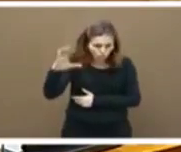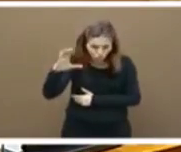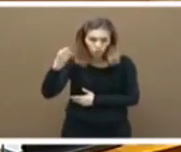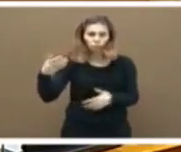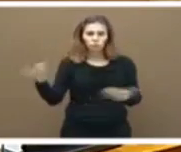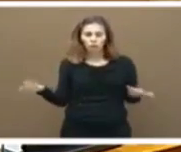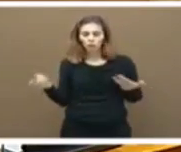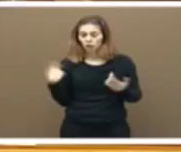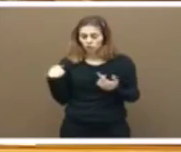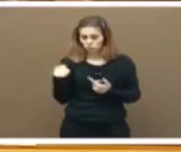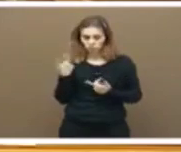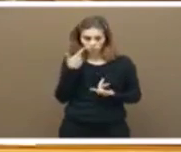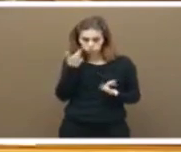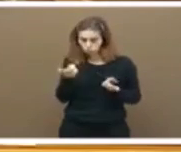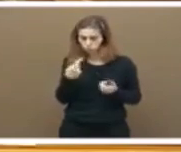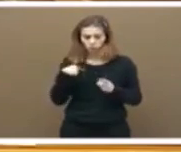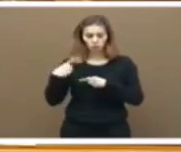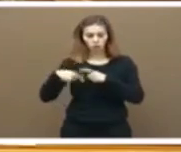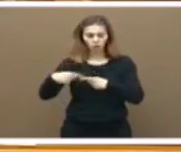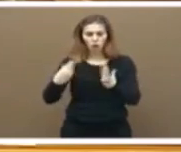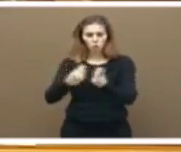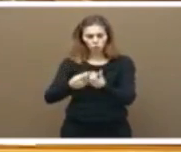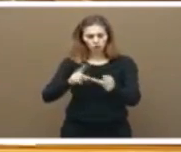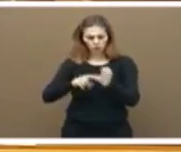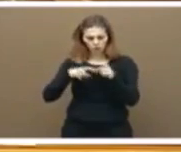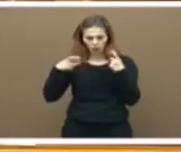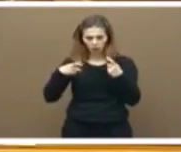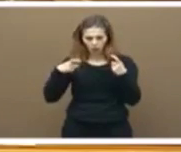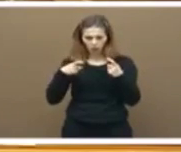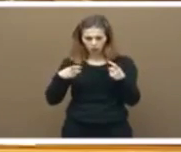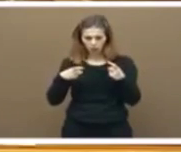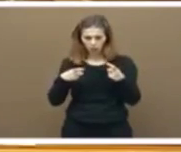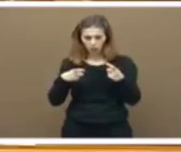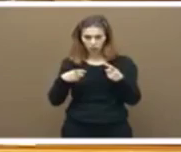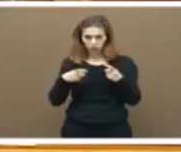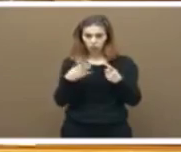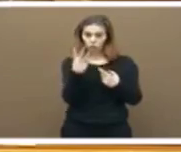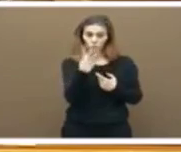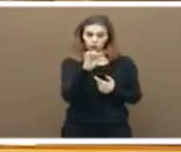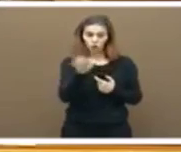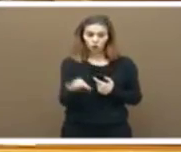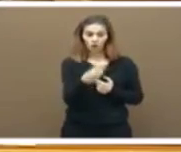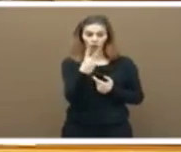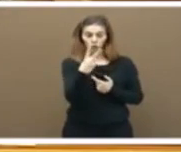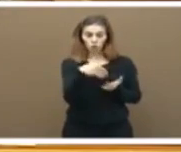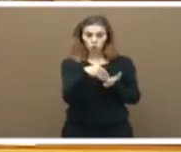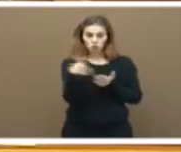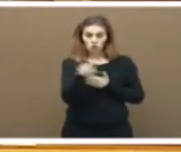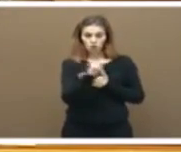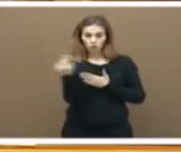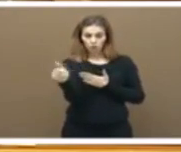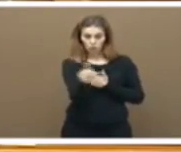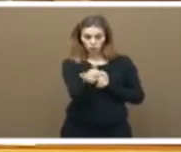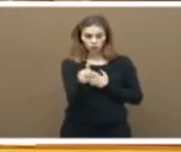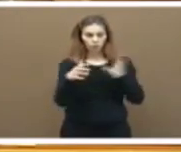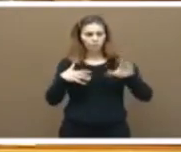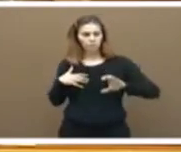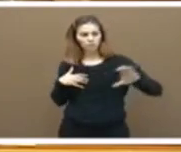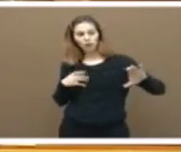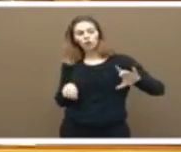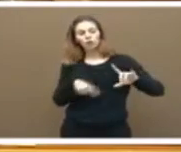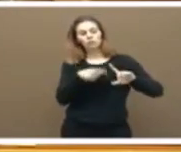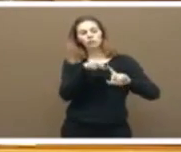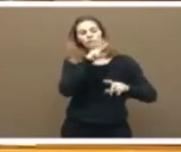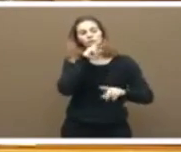Cada día la Junta de Extremadura destina 4,2 millones de euros a preservar y